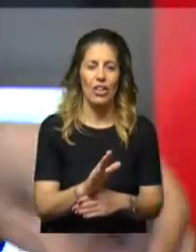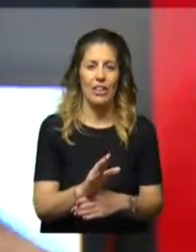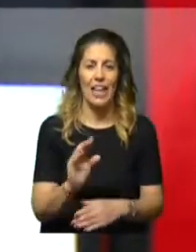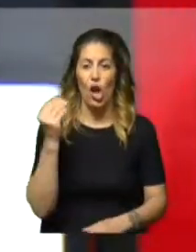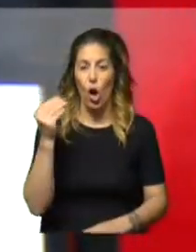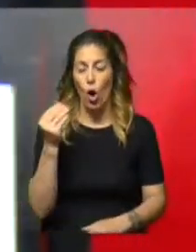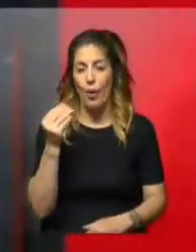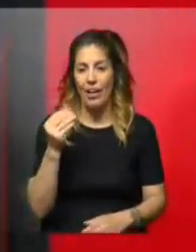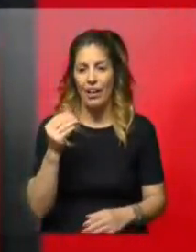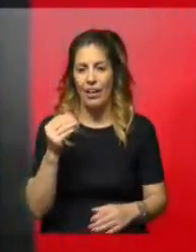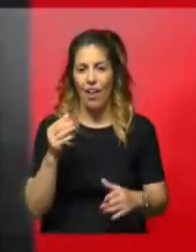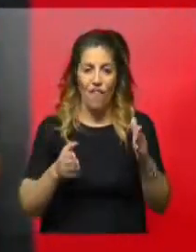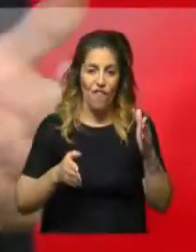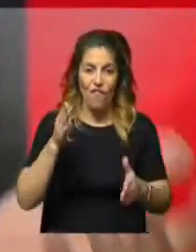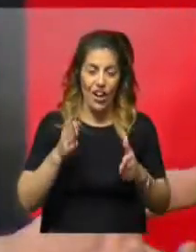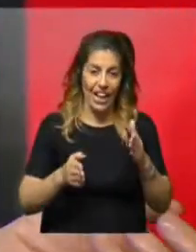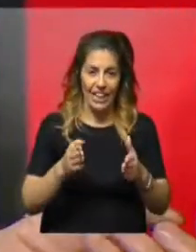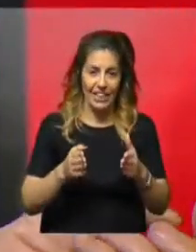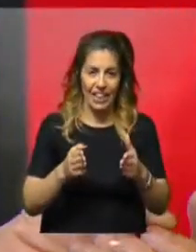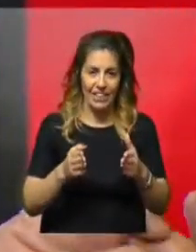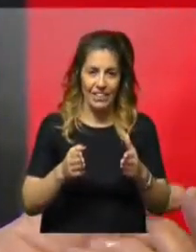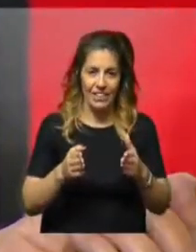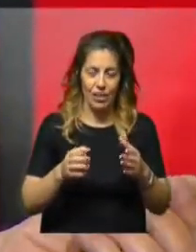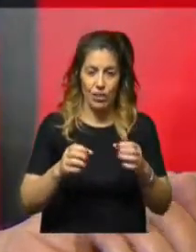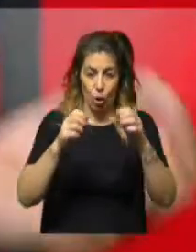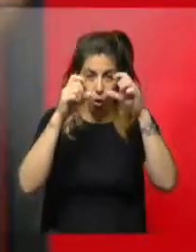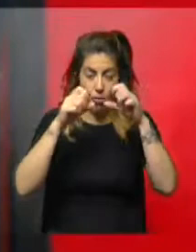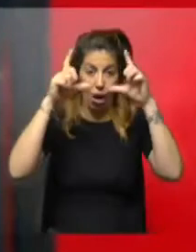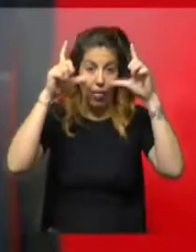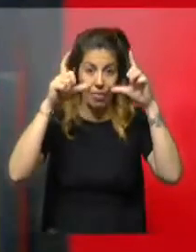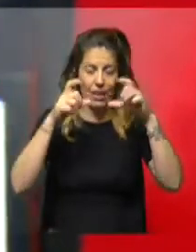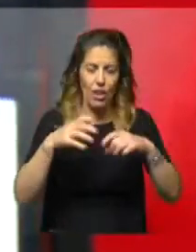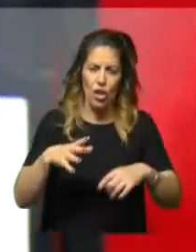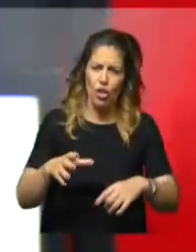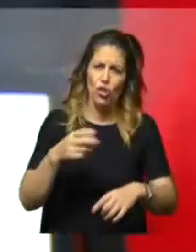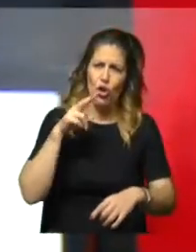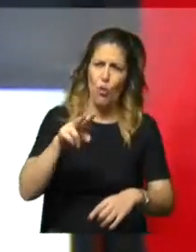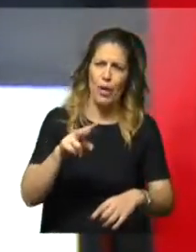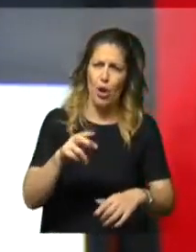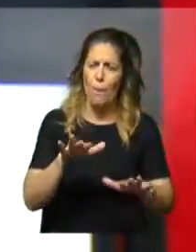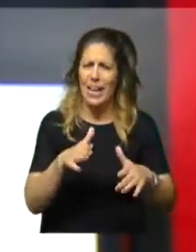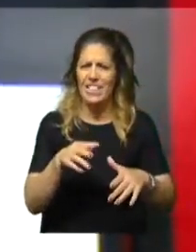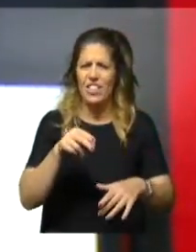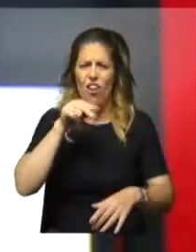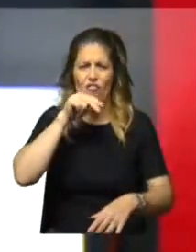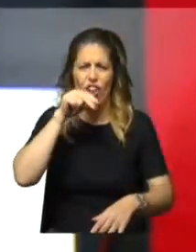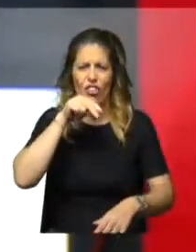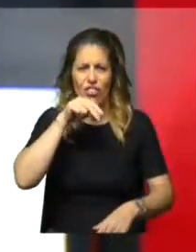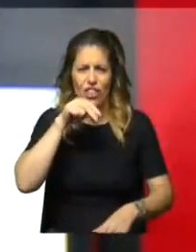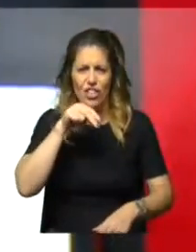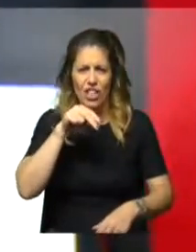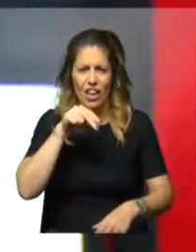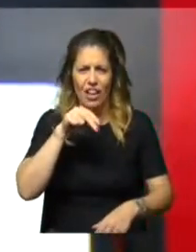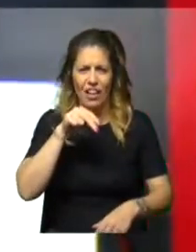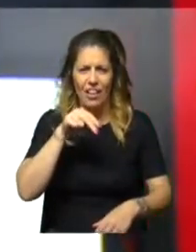grandes me acuerdo ahora el nombre que yo lo encontré muy parecido a la ardilla de La era de hielo la que anda todo el tiempo atrás